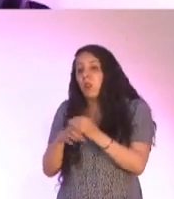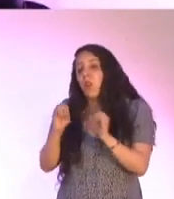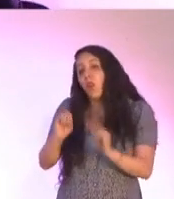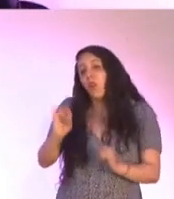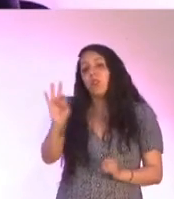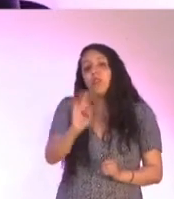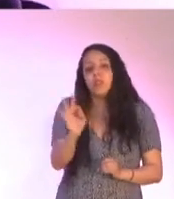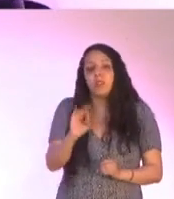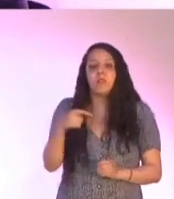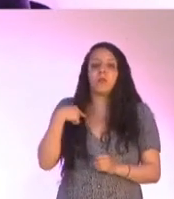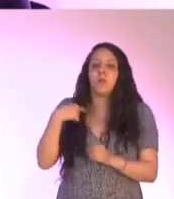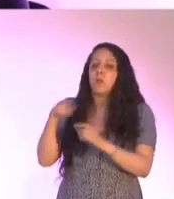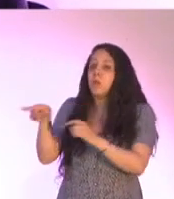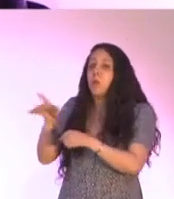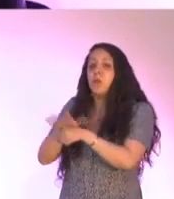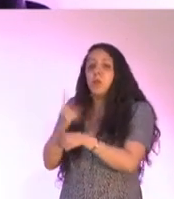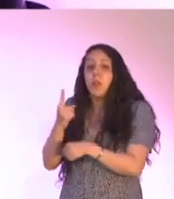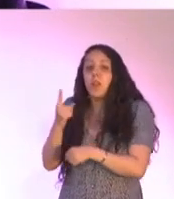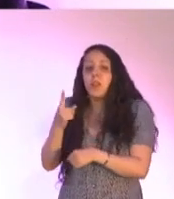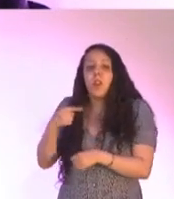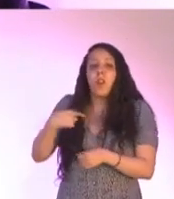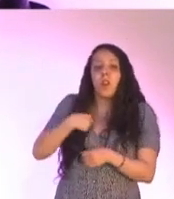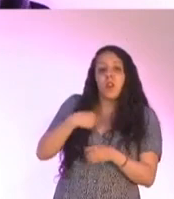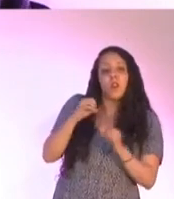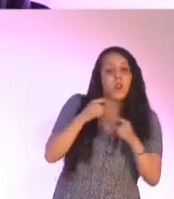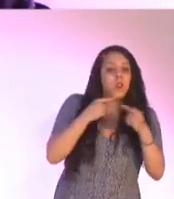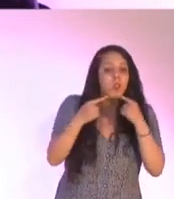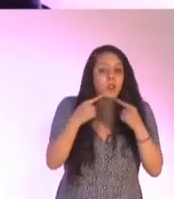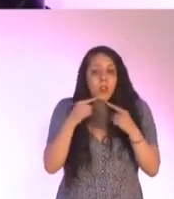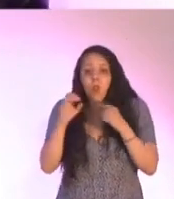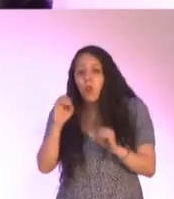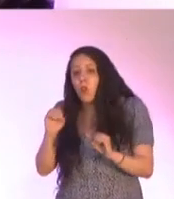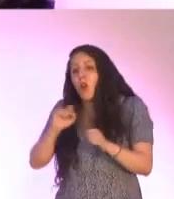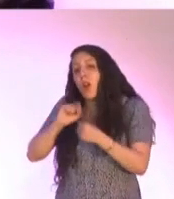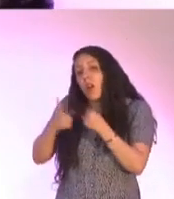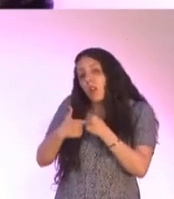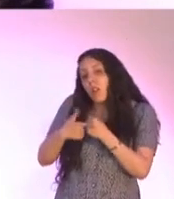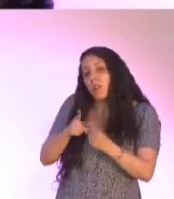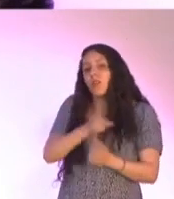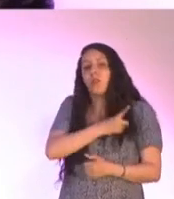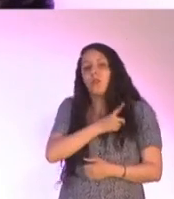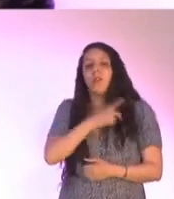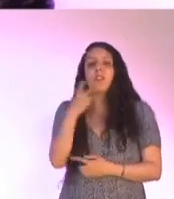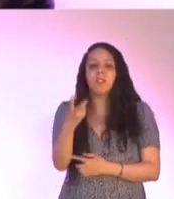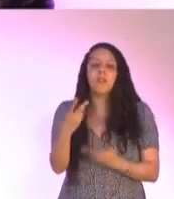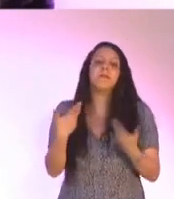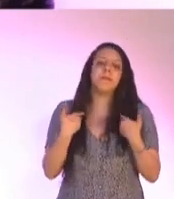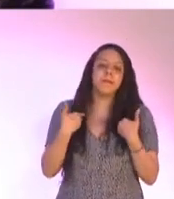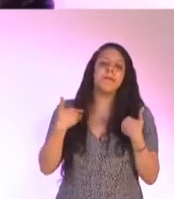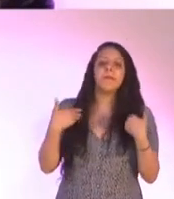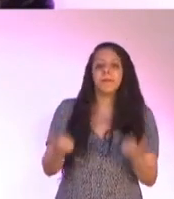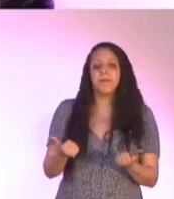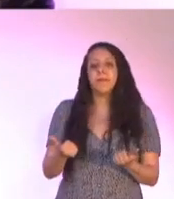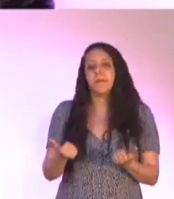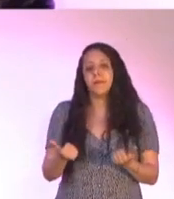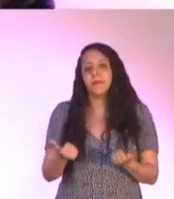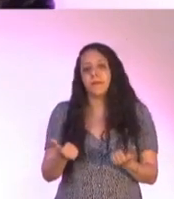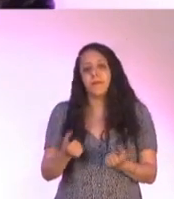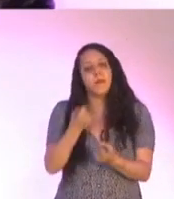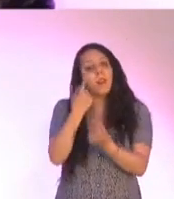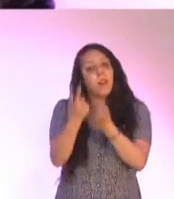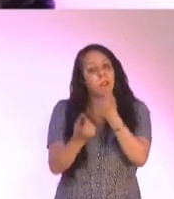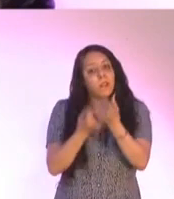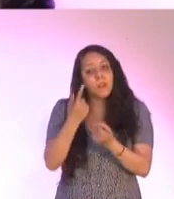que me hubiera gustado debatir no pero pero eso y también entiendo que muchos de nosotros que nos